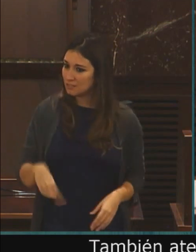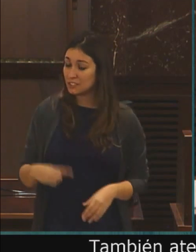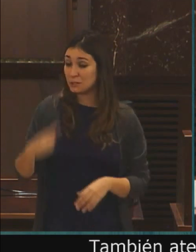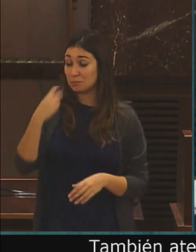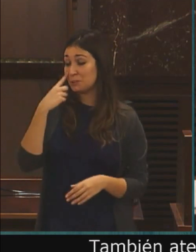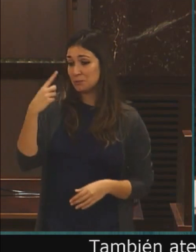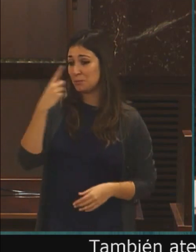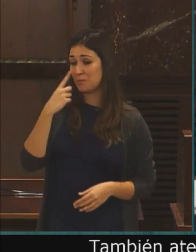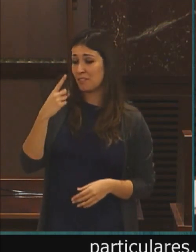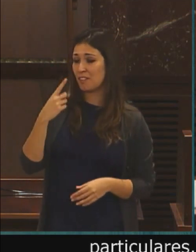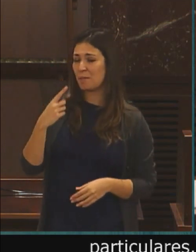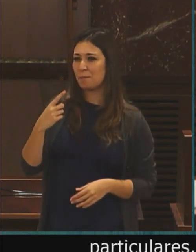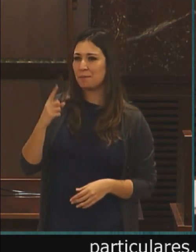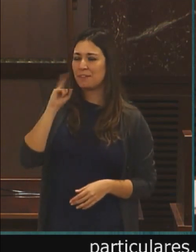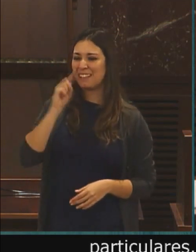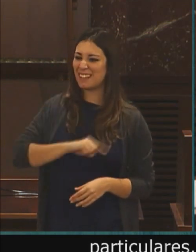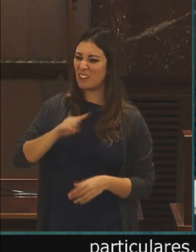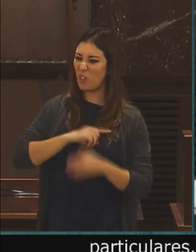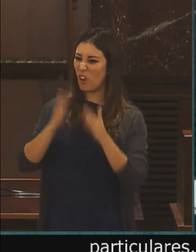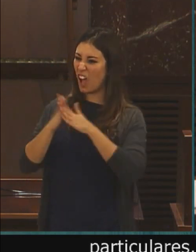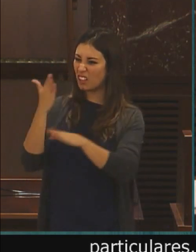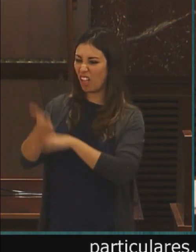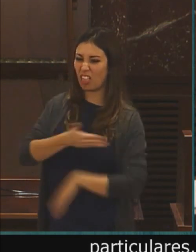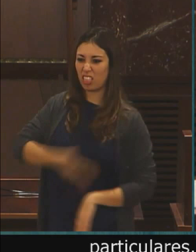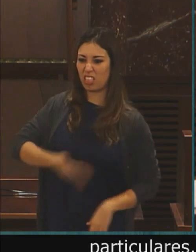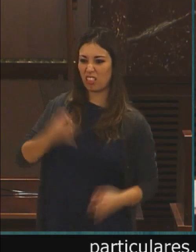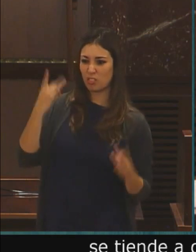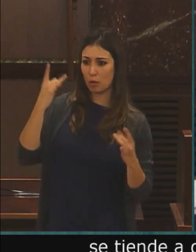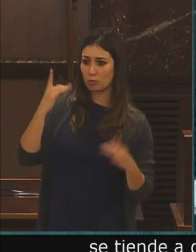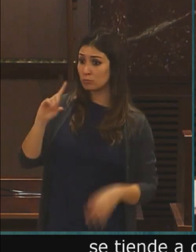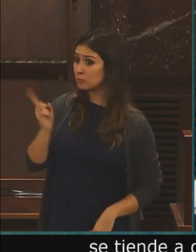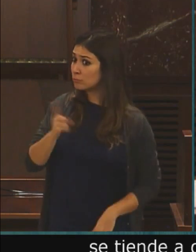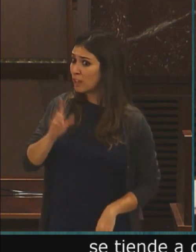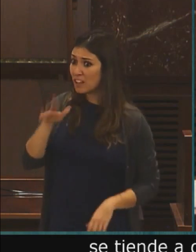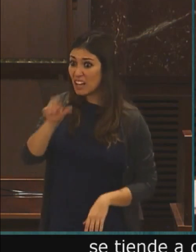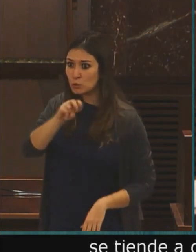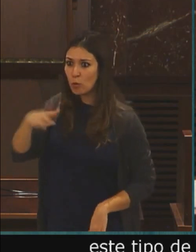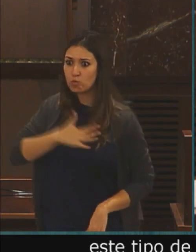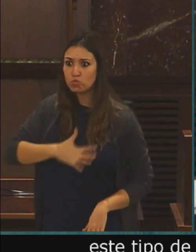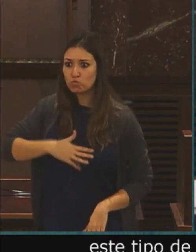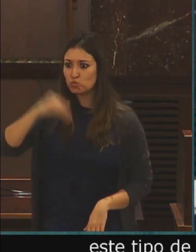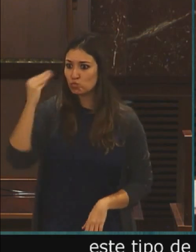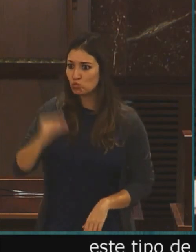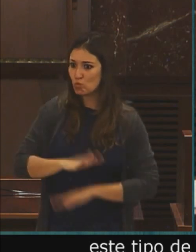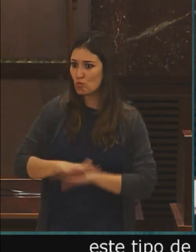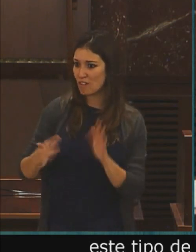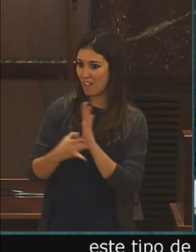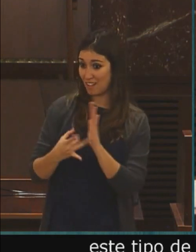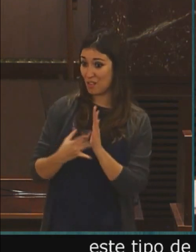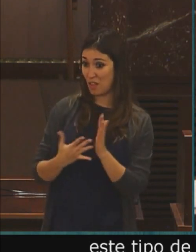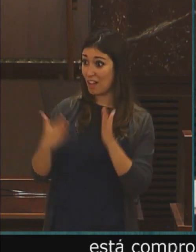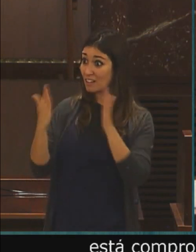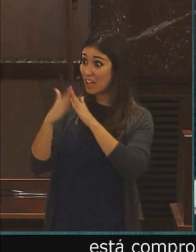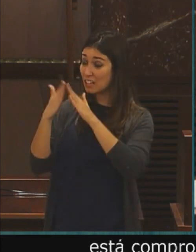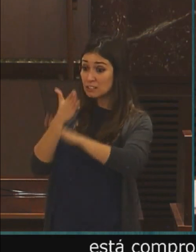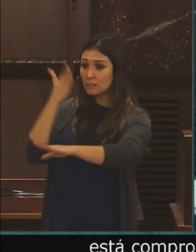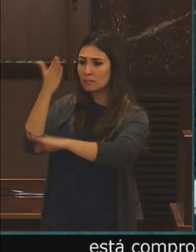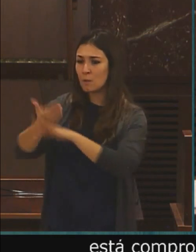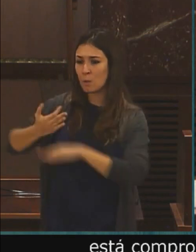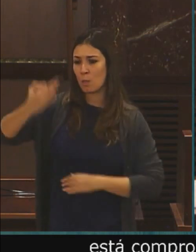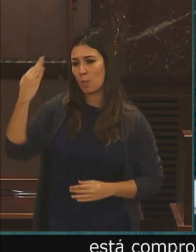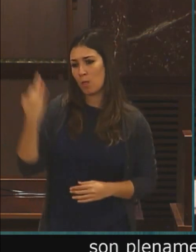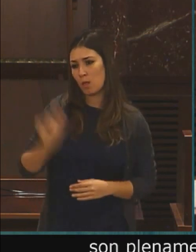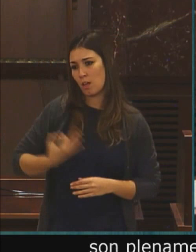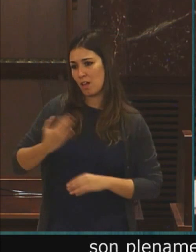Cada vez se tiende a dar menos importancia a este tipo de intervención cuando se está comprobando que los resultados son plenamente satisfactorios. Este tipo de intervención es